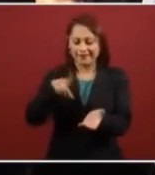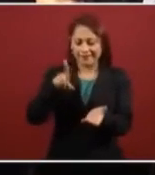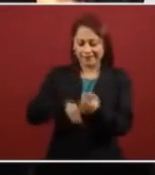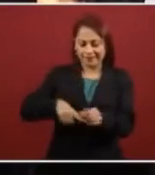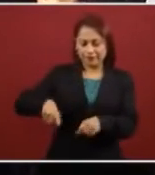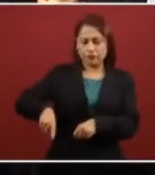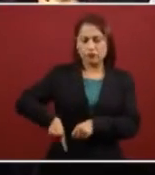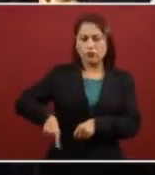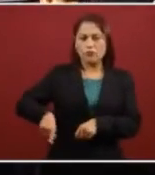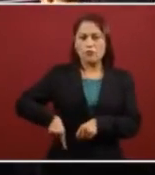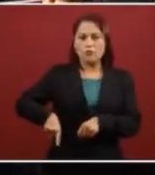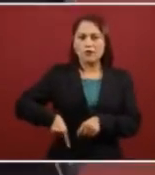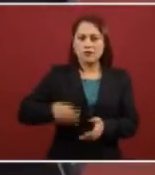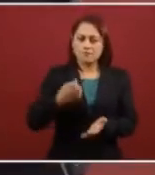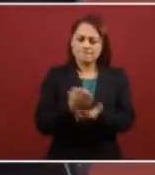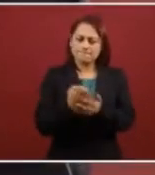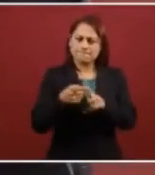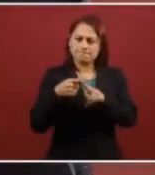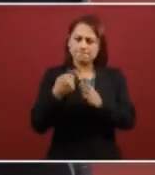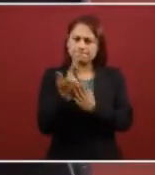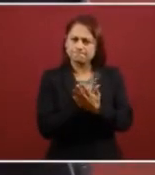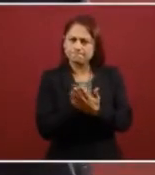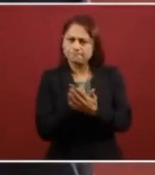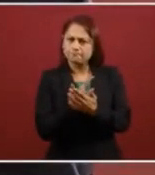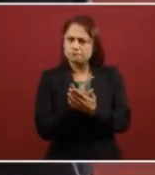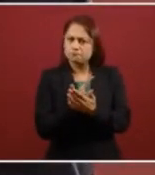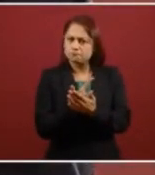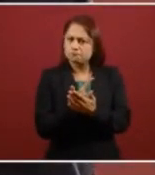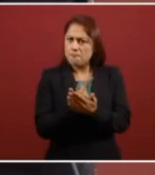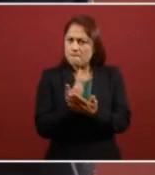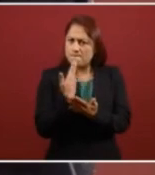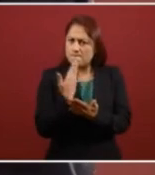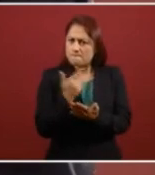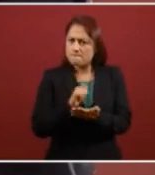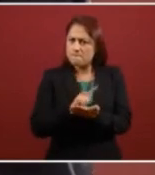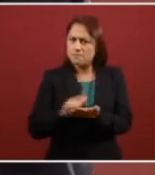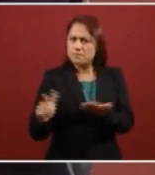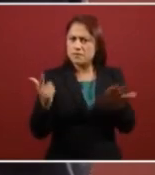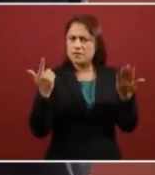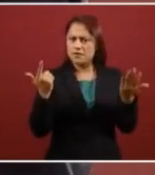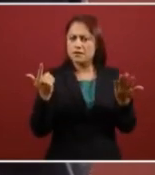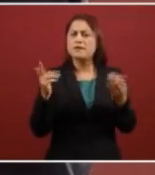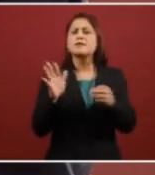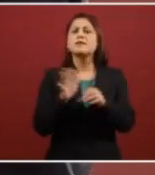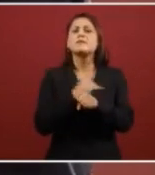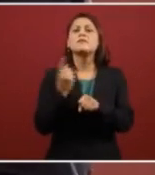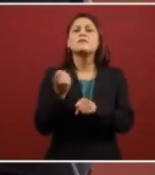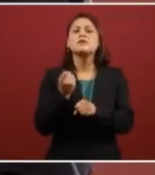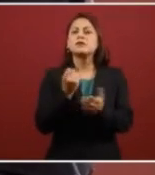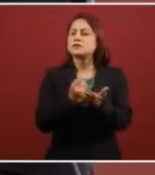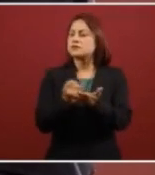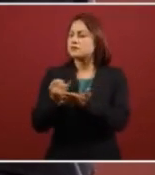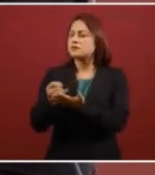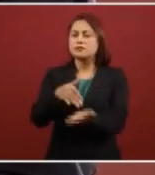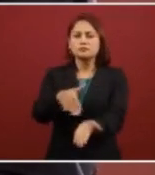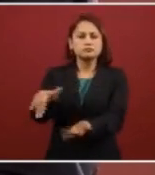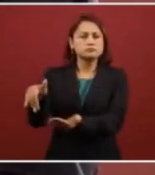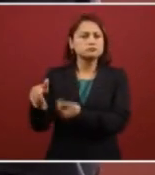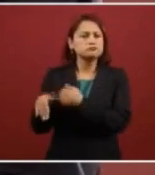tenemos, because we have buena recaudación a good porque recovery.